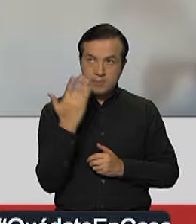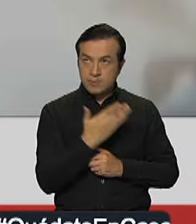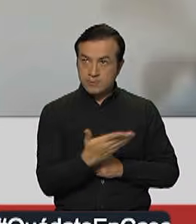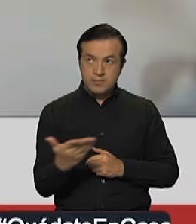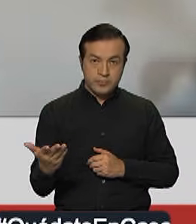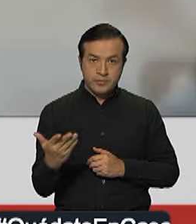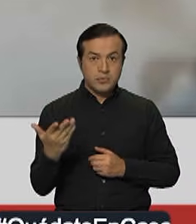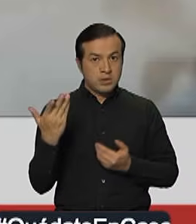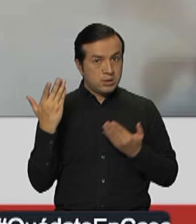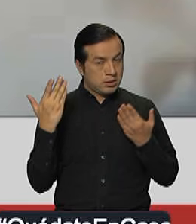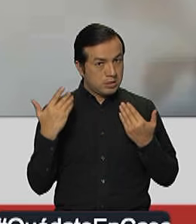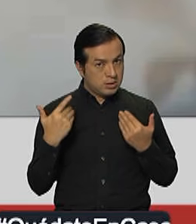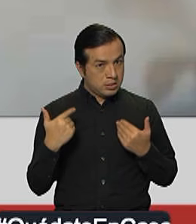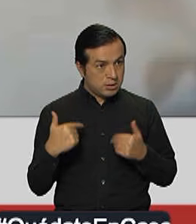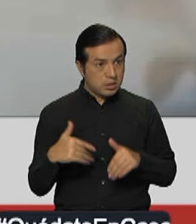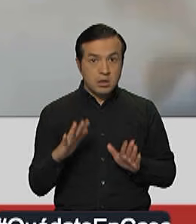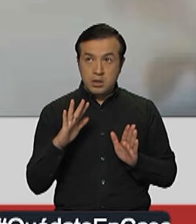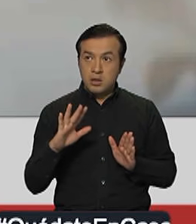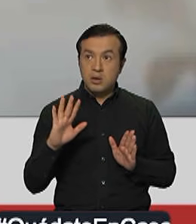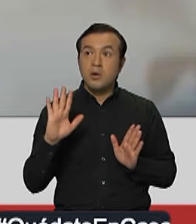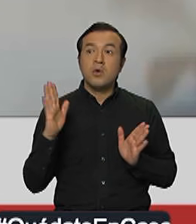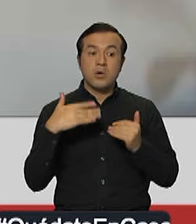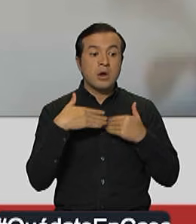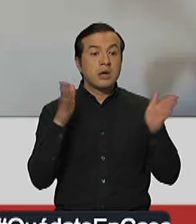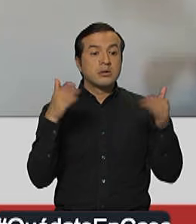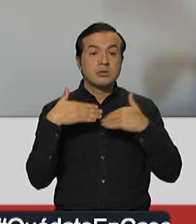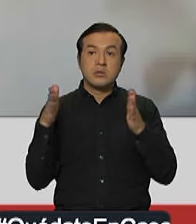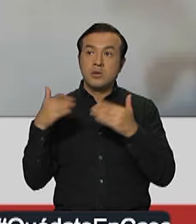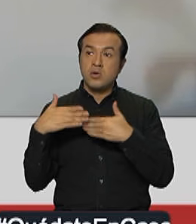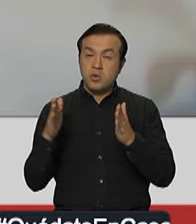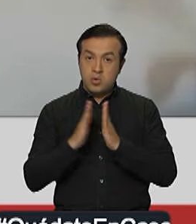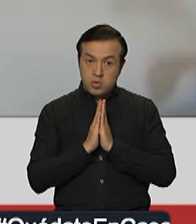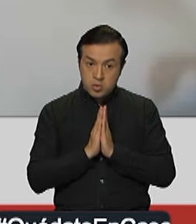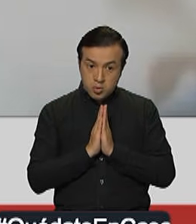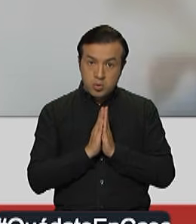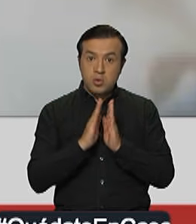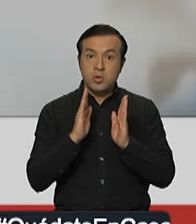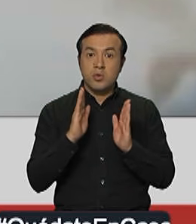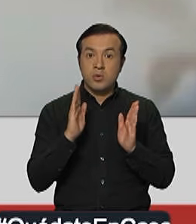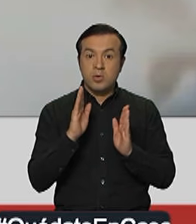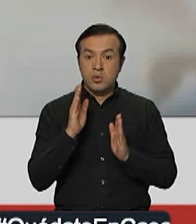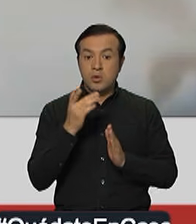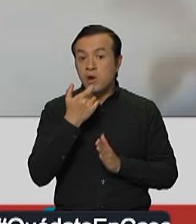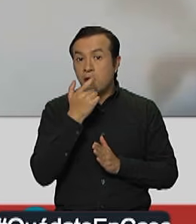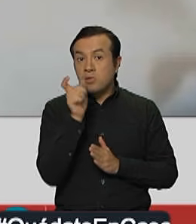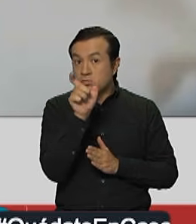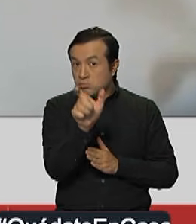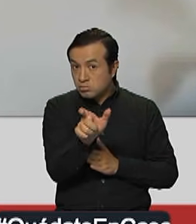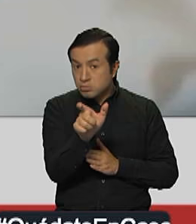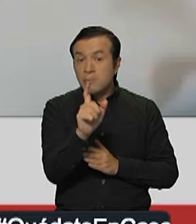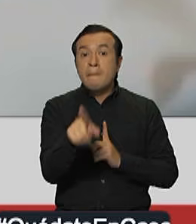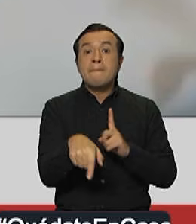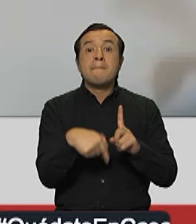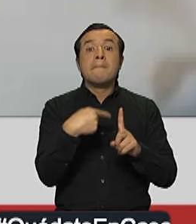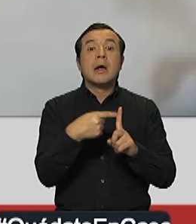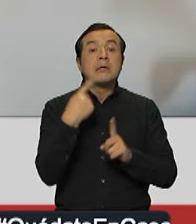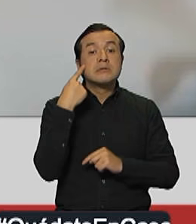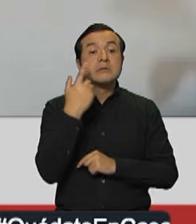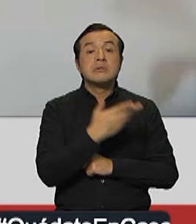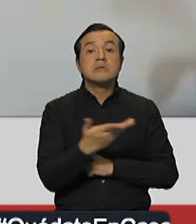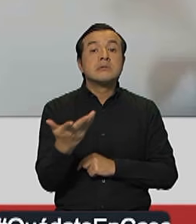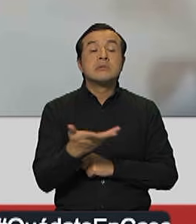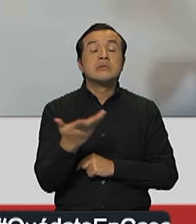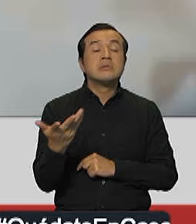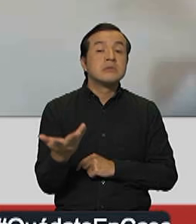será no solamente abrir los templos para orar y recibir el sacramento de la confesión, sino también para